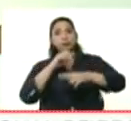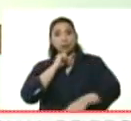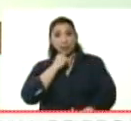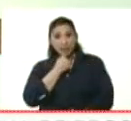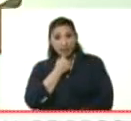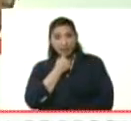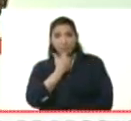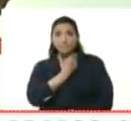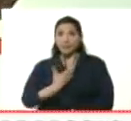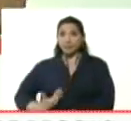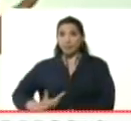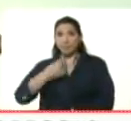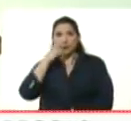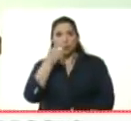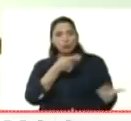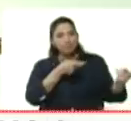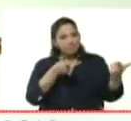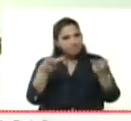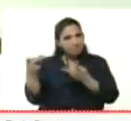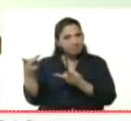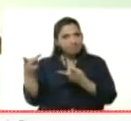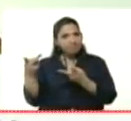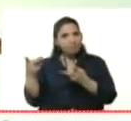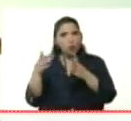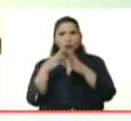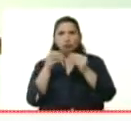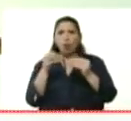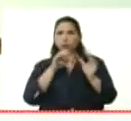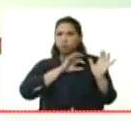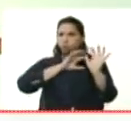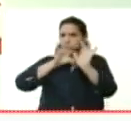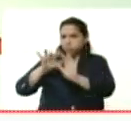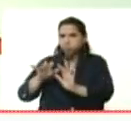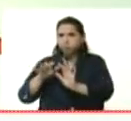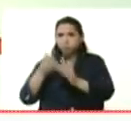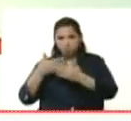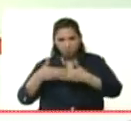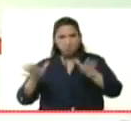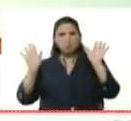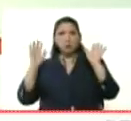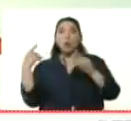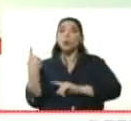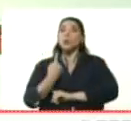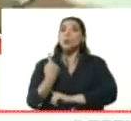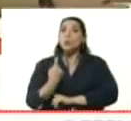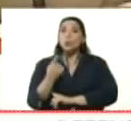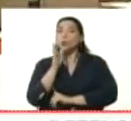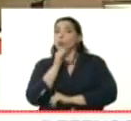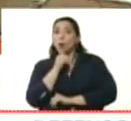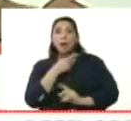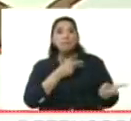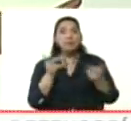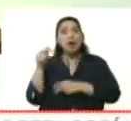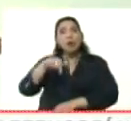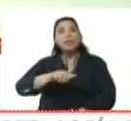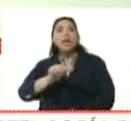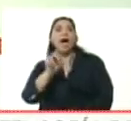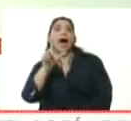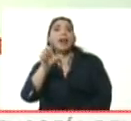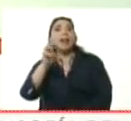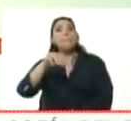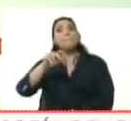presidente Nicolás Maduro invitó, no invitó a todos los que quieran venir, abiertamente. Los únicos que no están invitados aquí es Almagro y su combo. Que esos